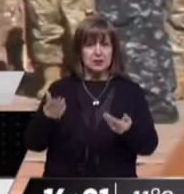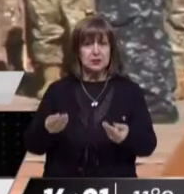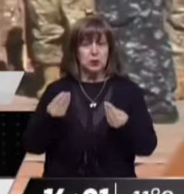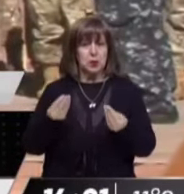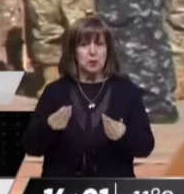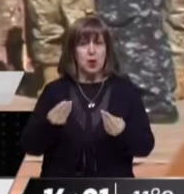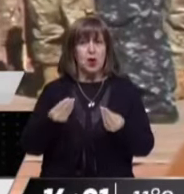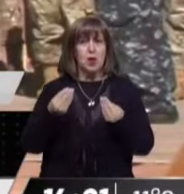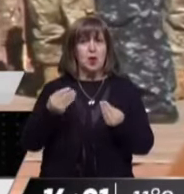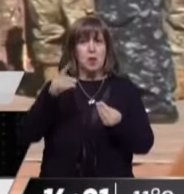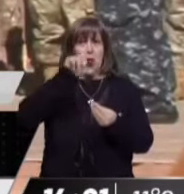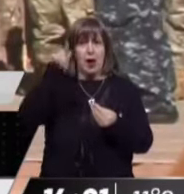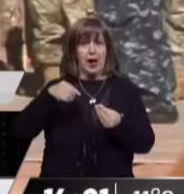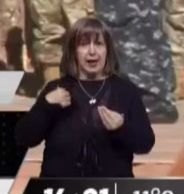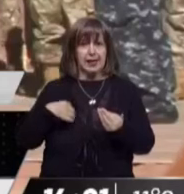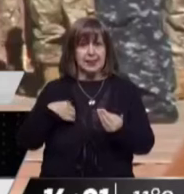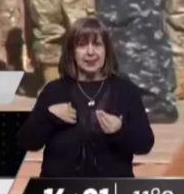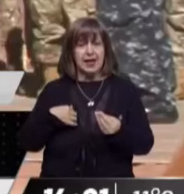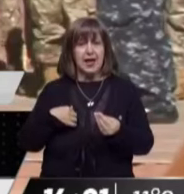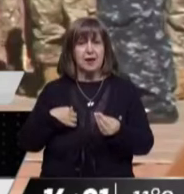de la República Argentina